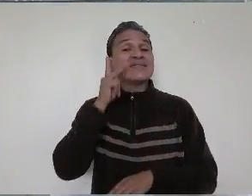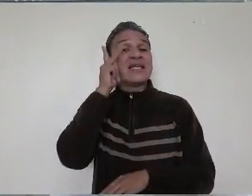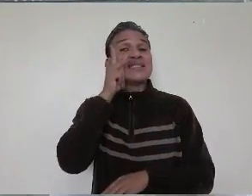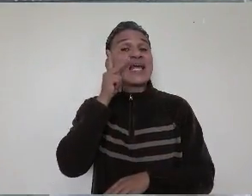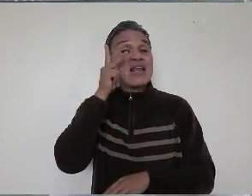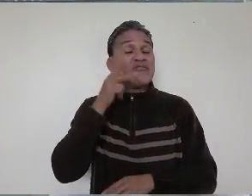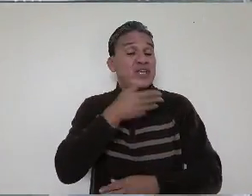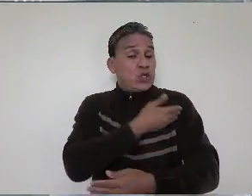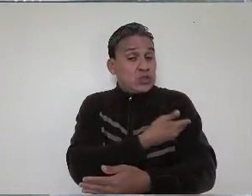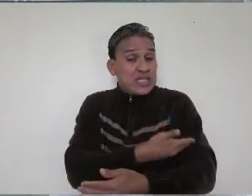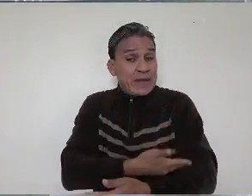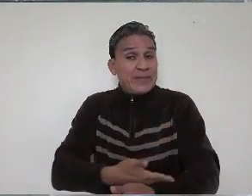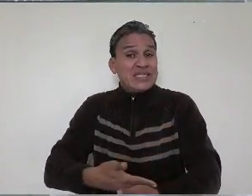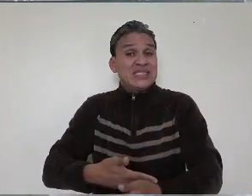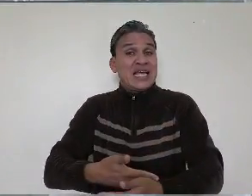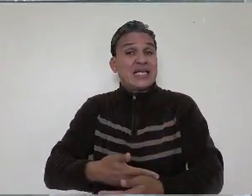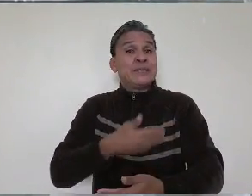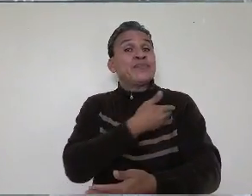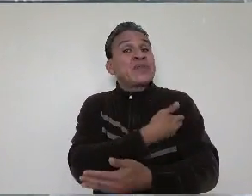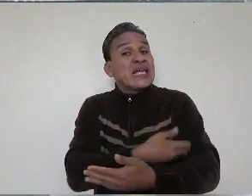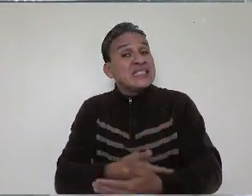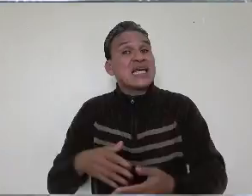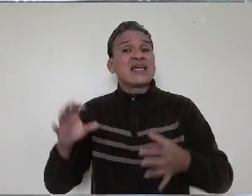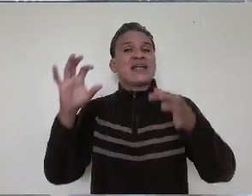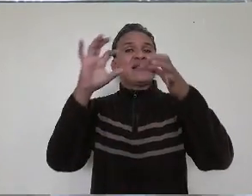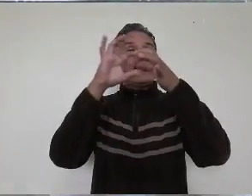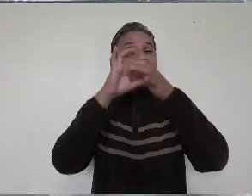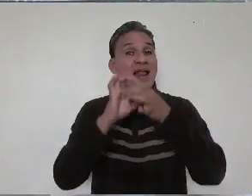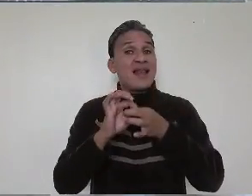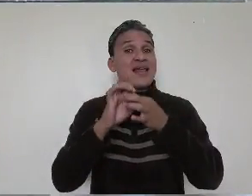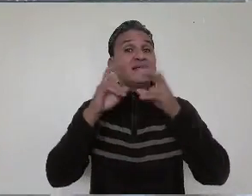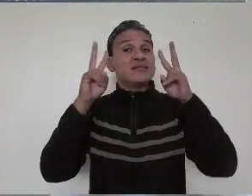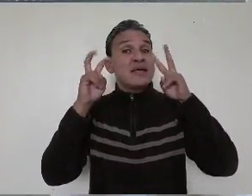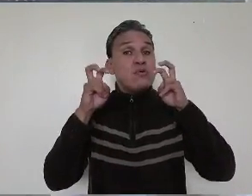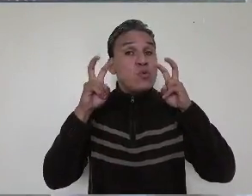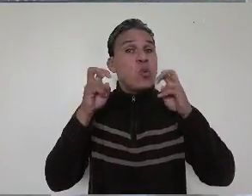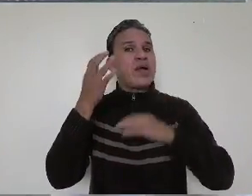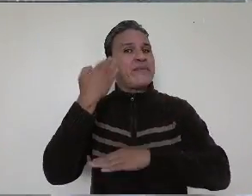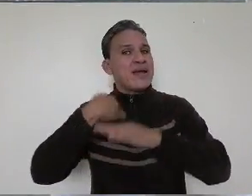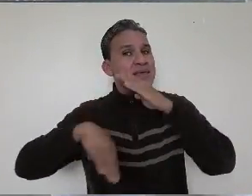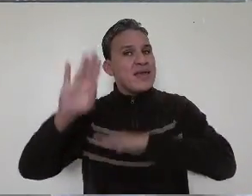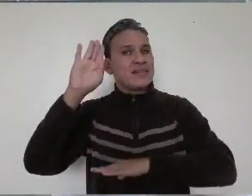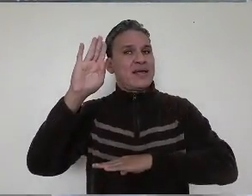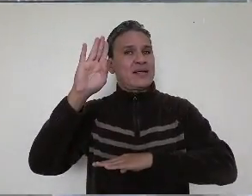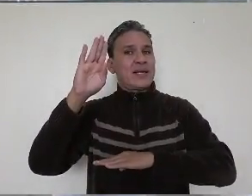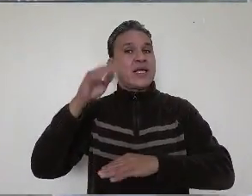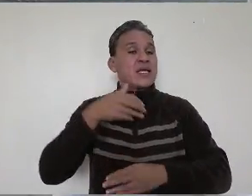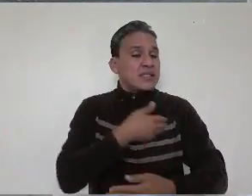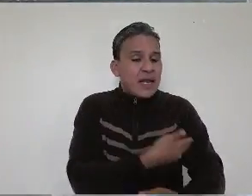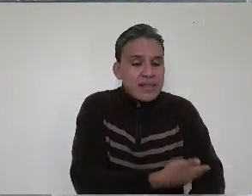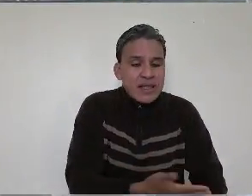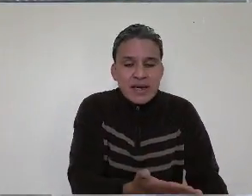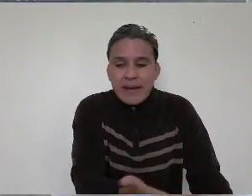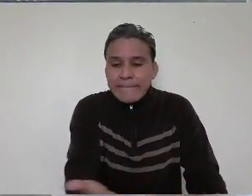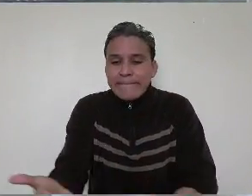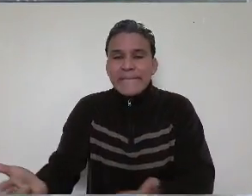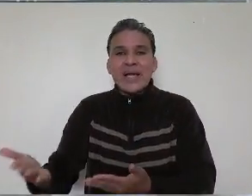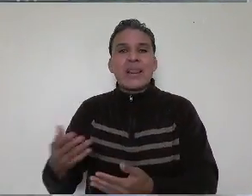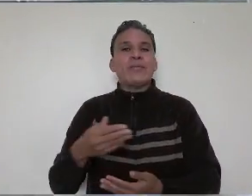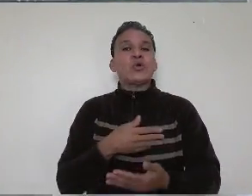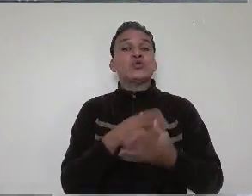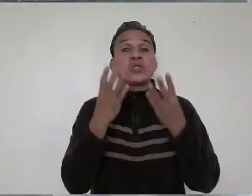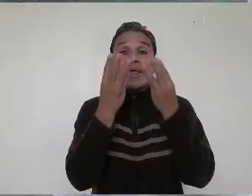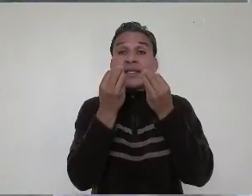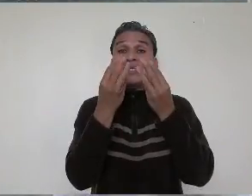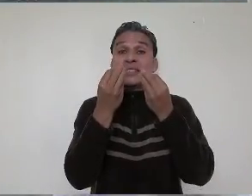sangre, sangre de la alianza nueva y eterna, que será derramada por ustedes y por muchos para el perdón de